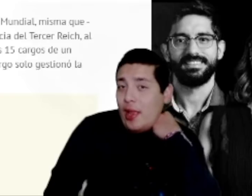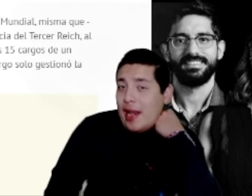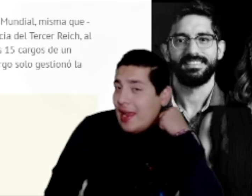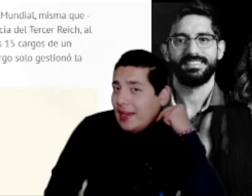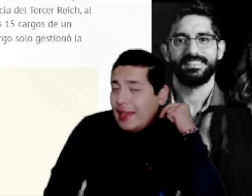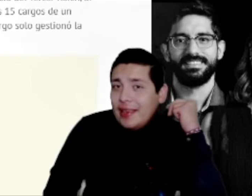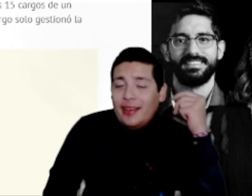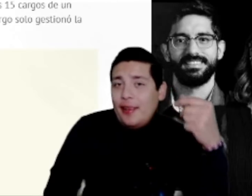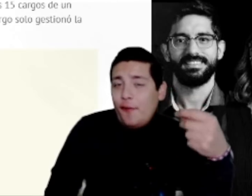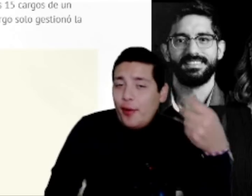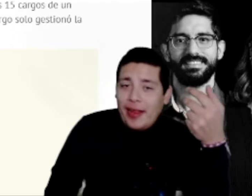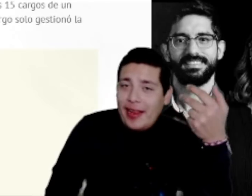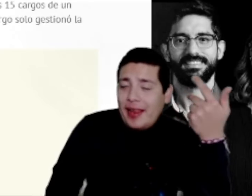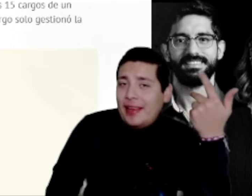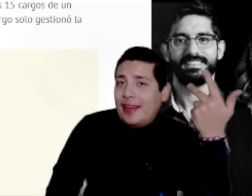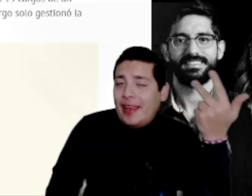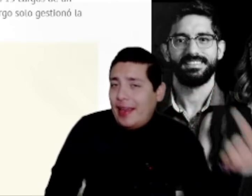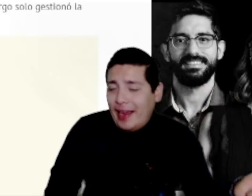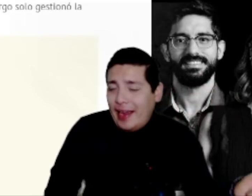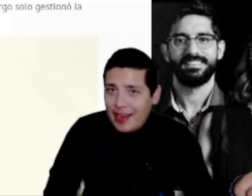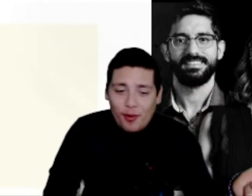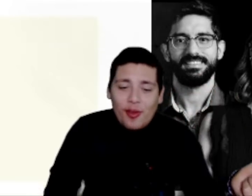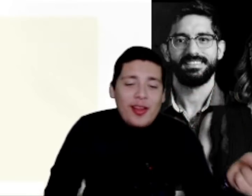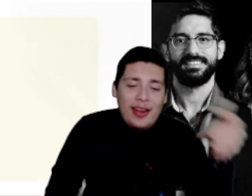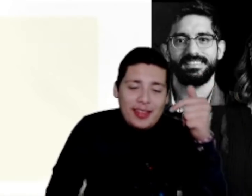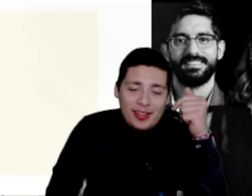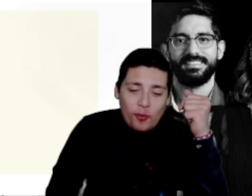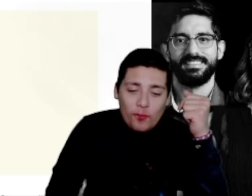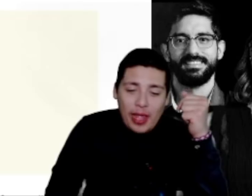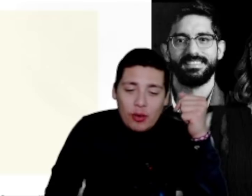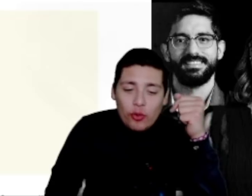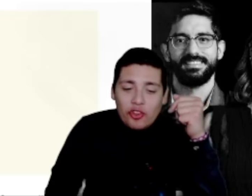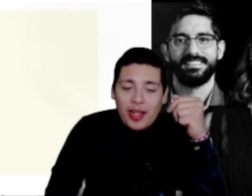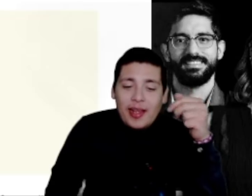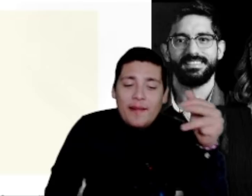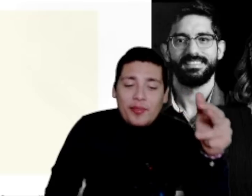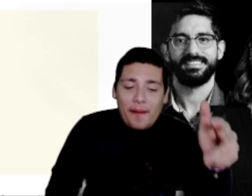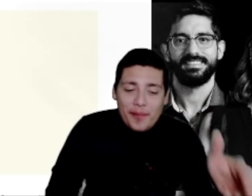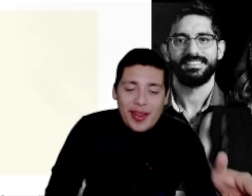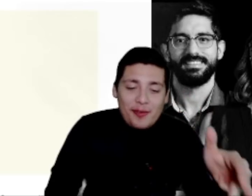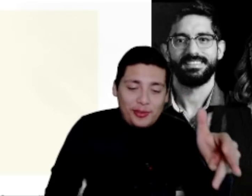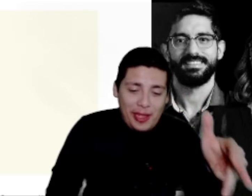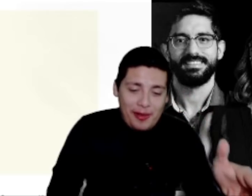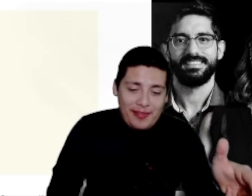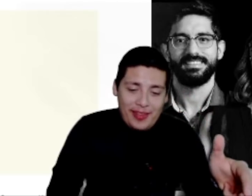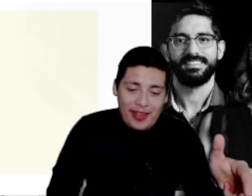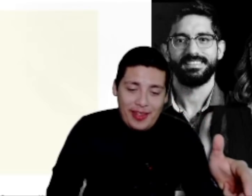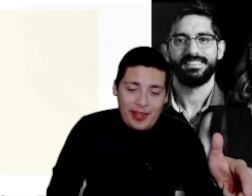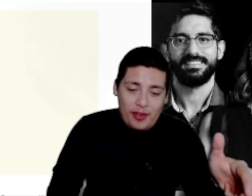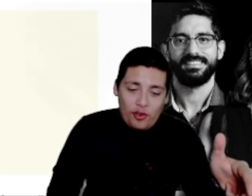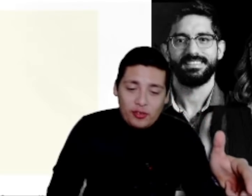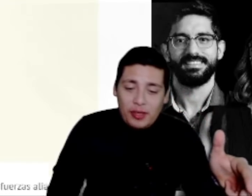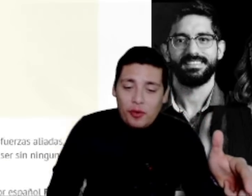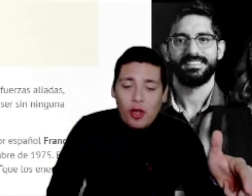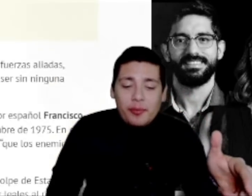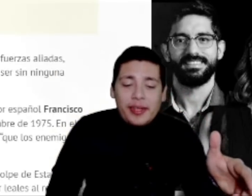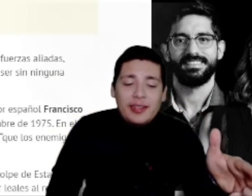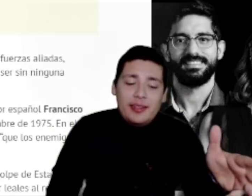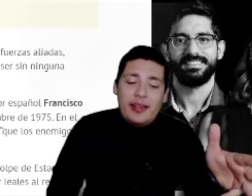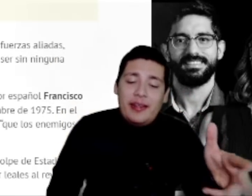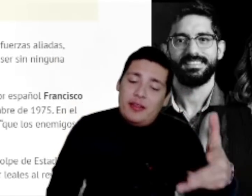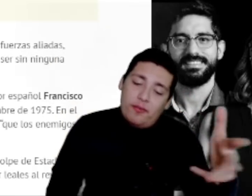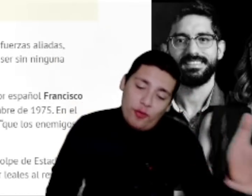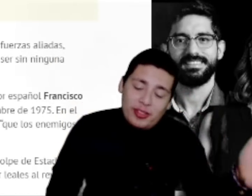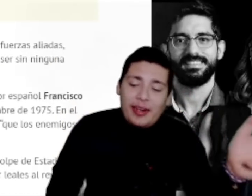bando del Eje, que fue el que generó la Segunda Lucha. También nos hablan de Joseph